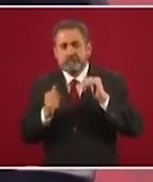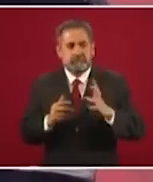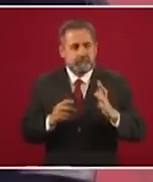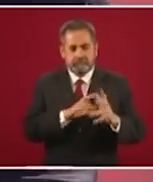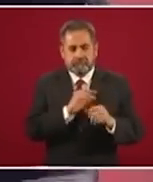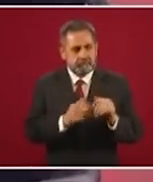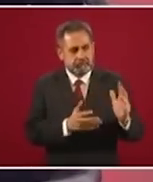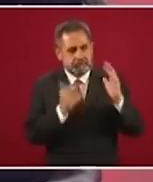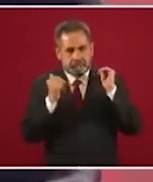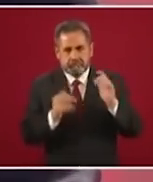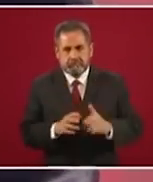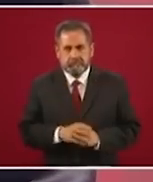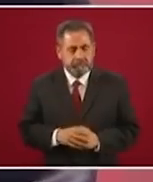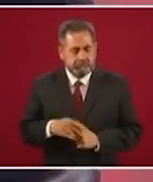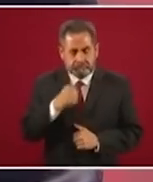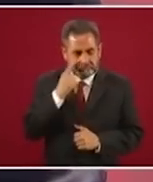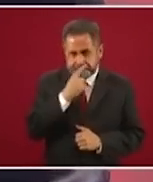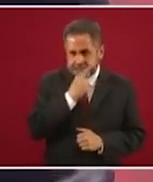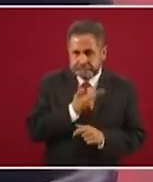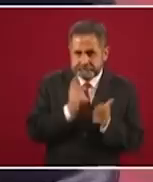ya que él…